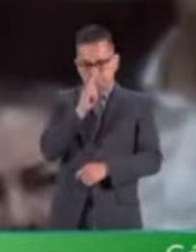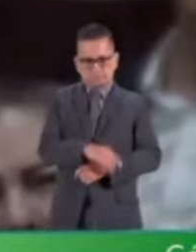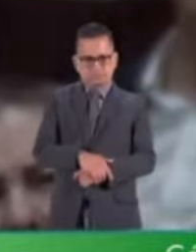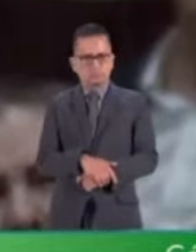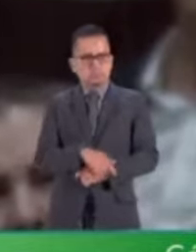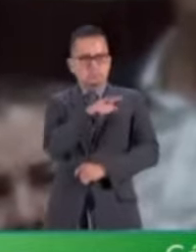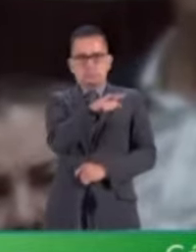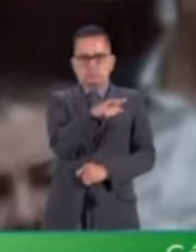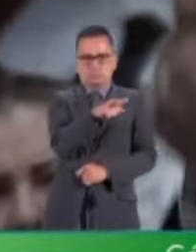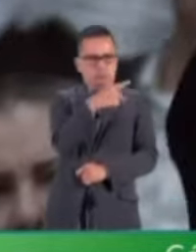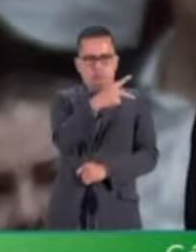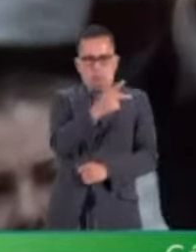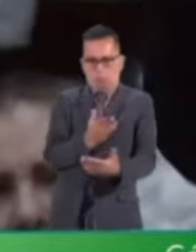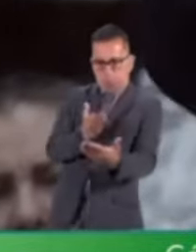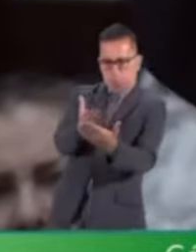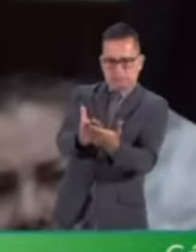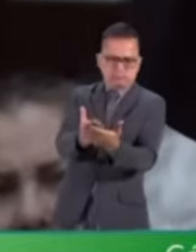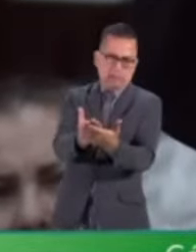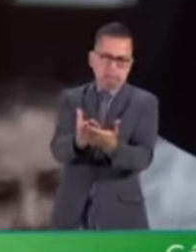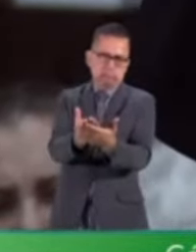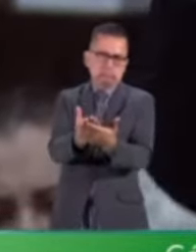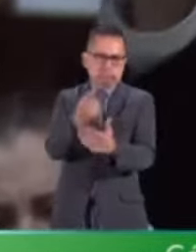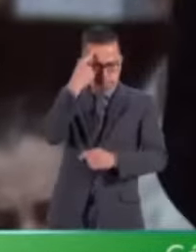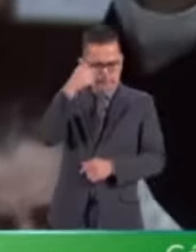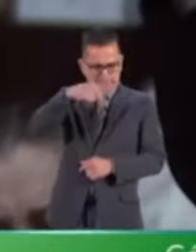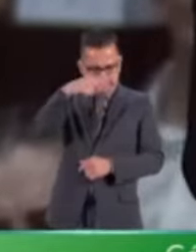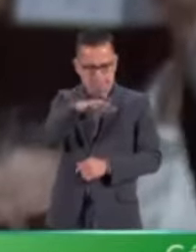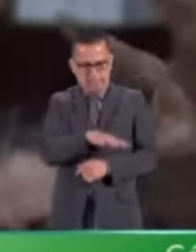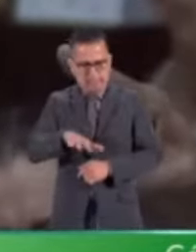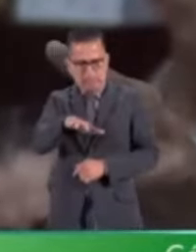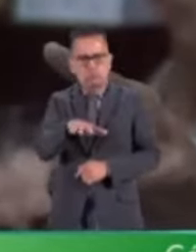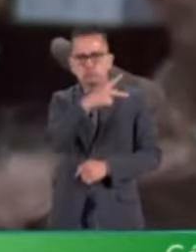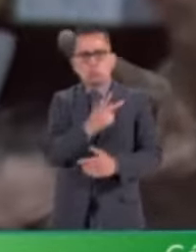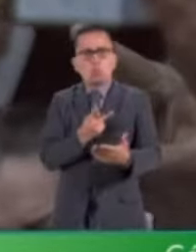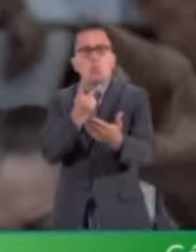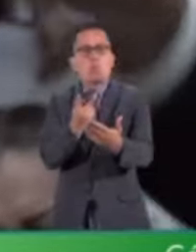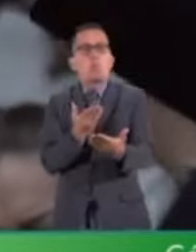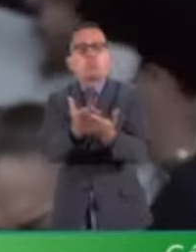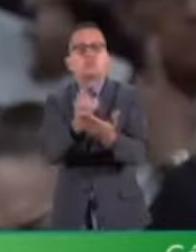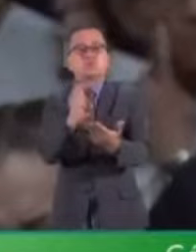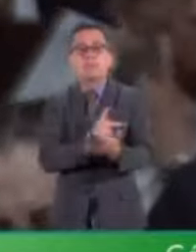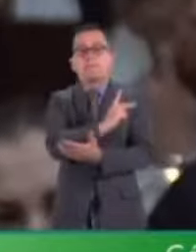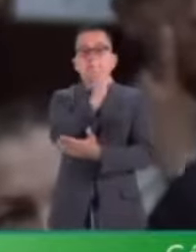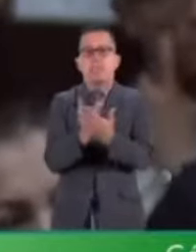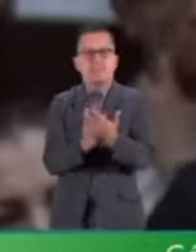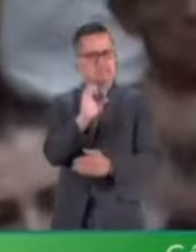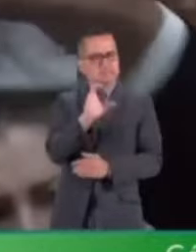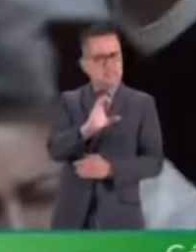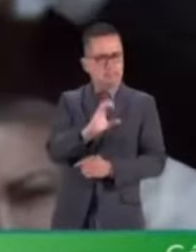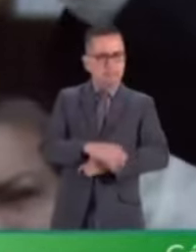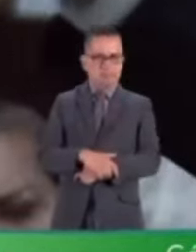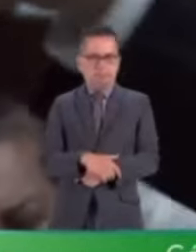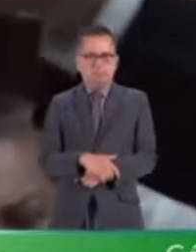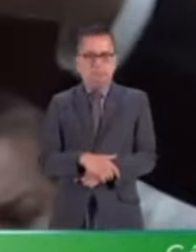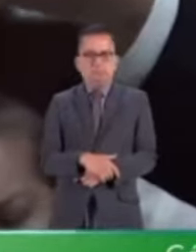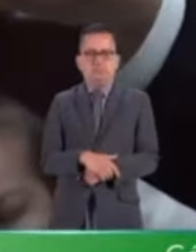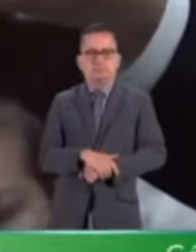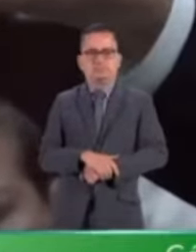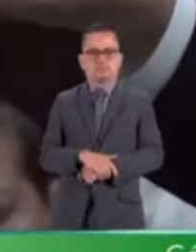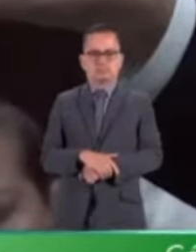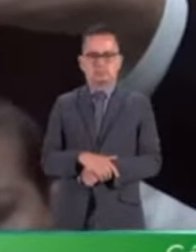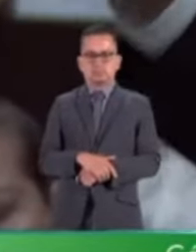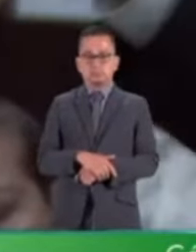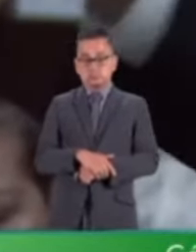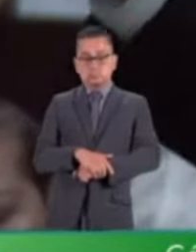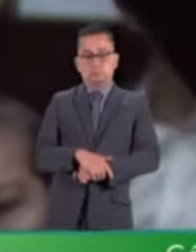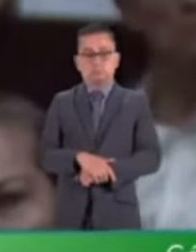al pueblo de México un plan, el Plan C. Y nosotros, lejos de la violencia